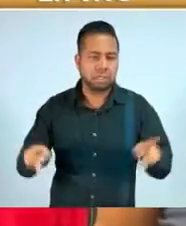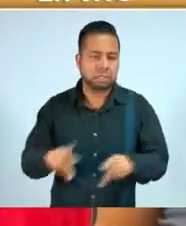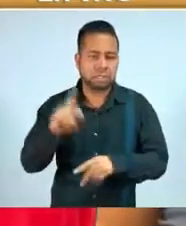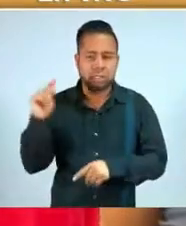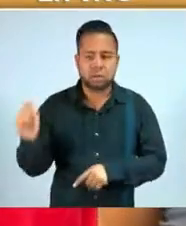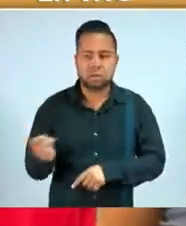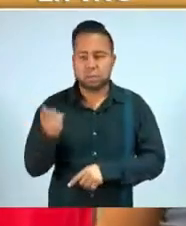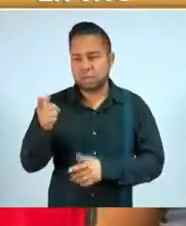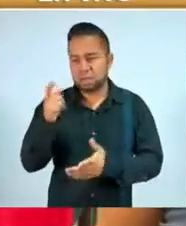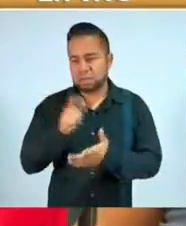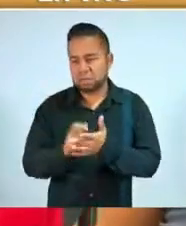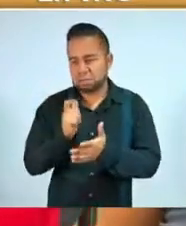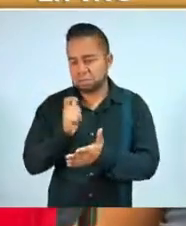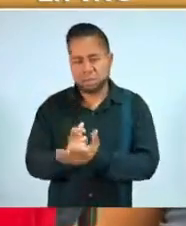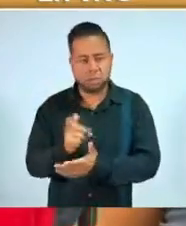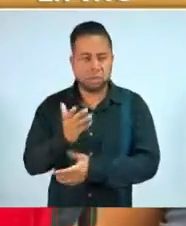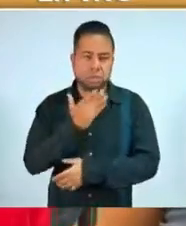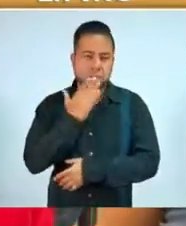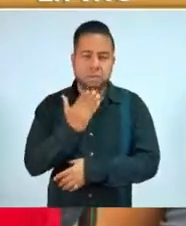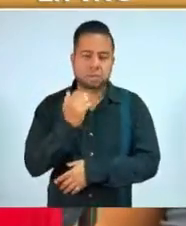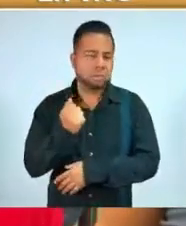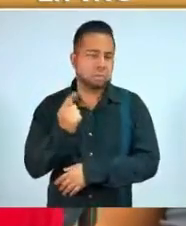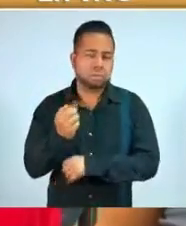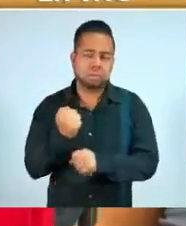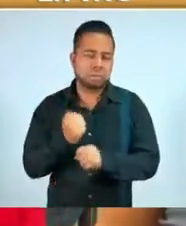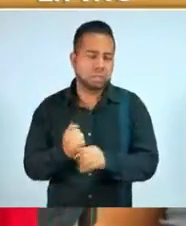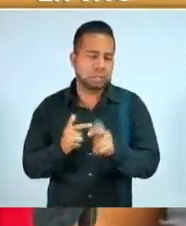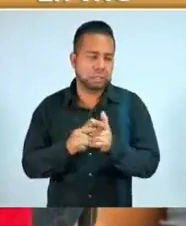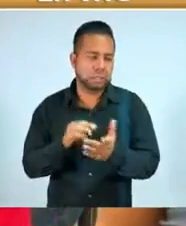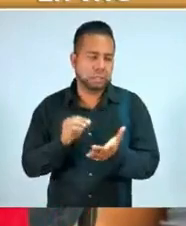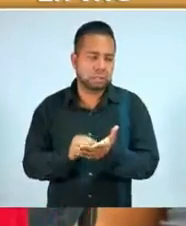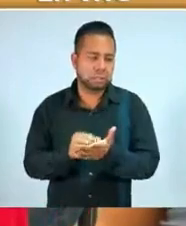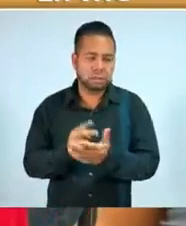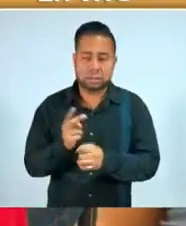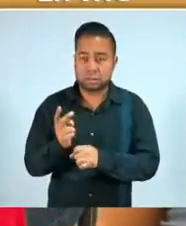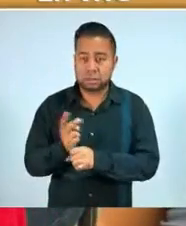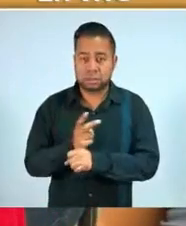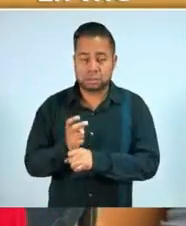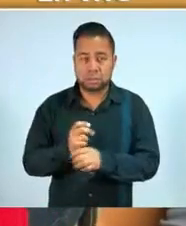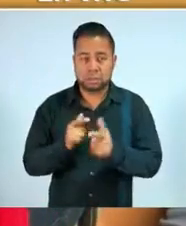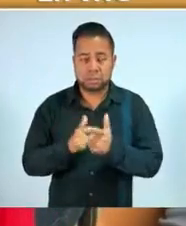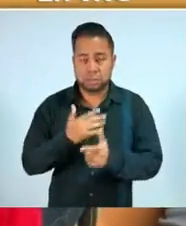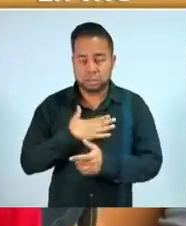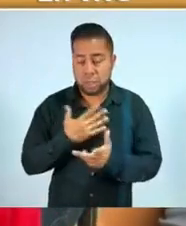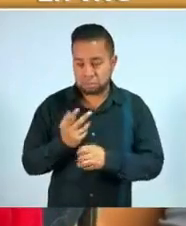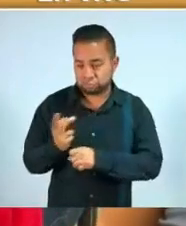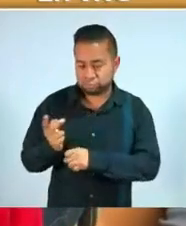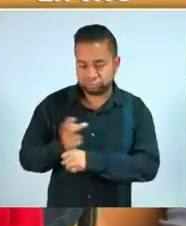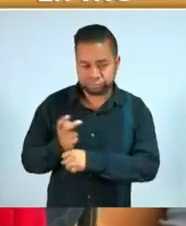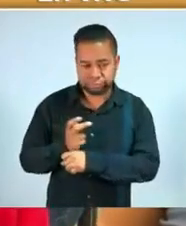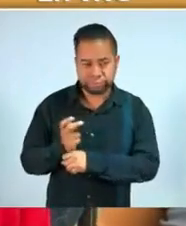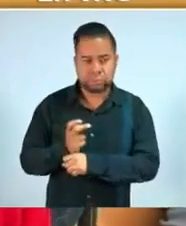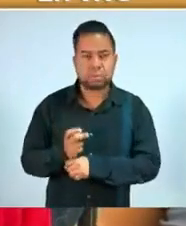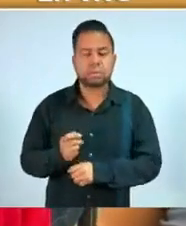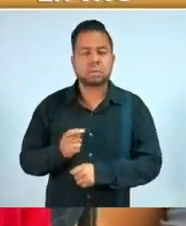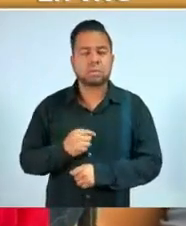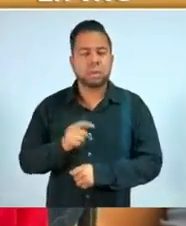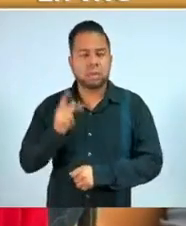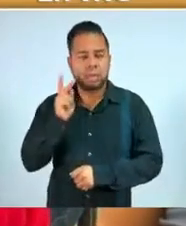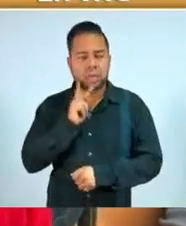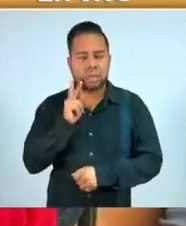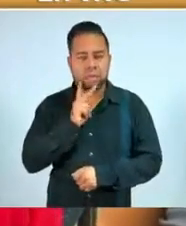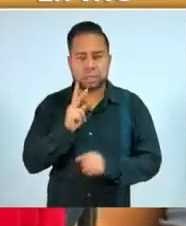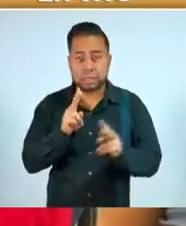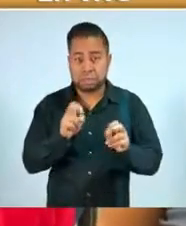comprarlo. Eso ya es prácticamente desde hace muchos años. Es una investigación que realizó su servidor. Me dediqué a hacer ese mismo